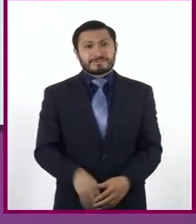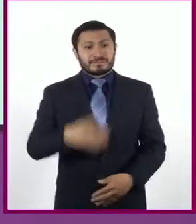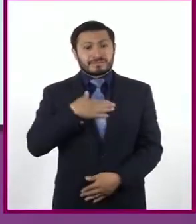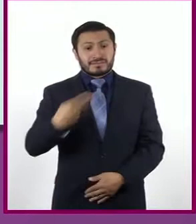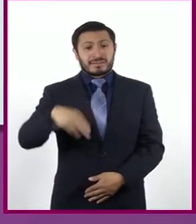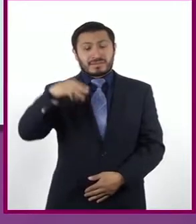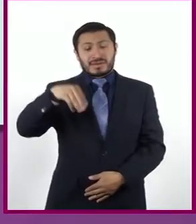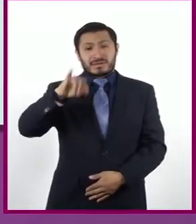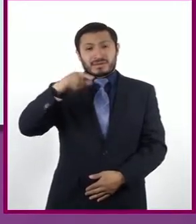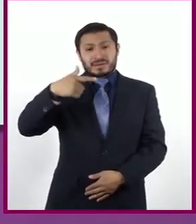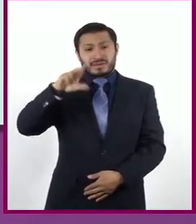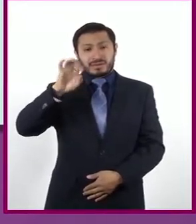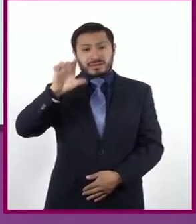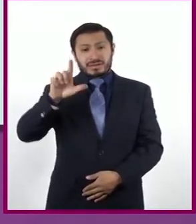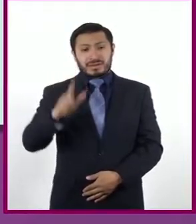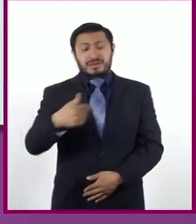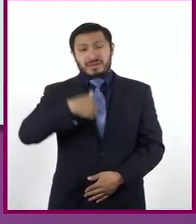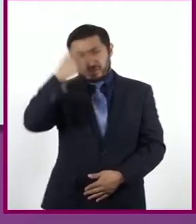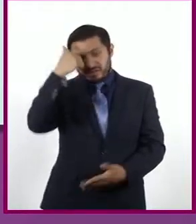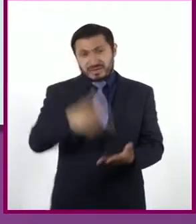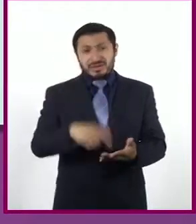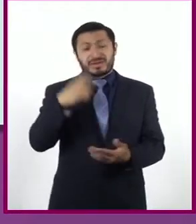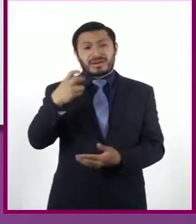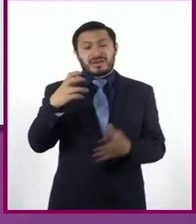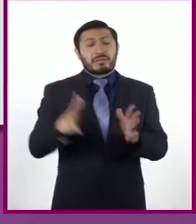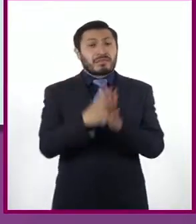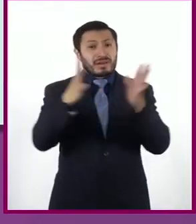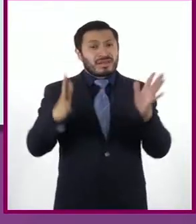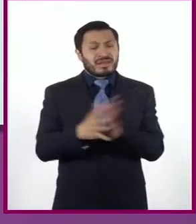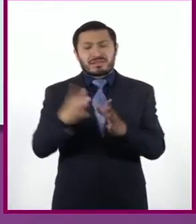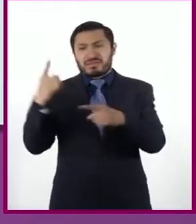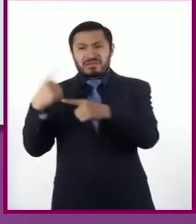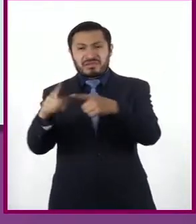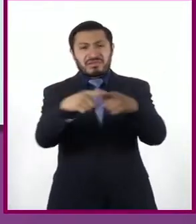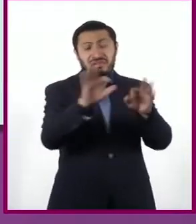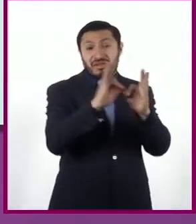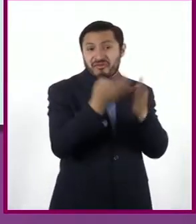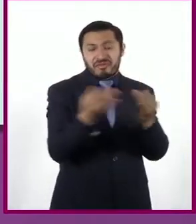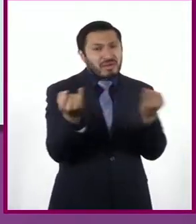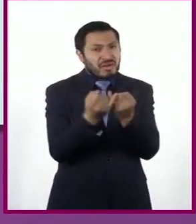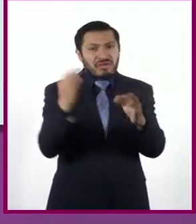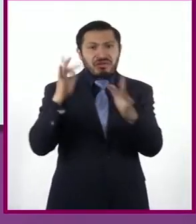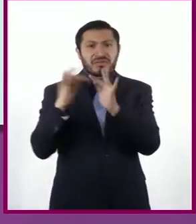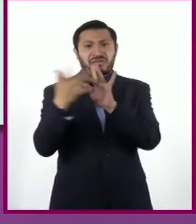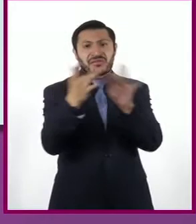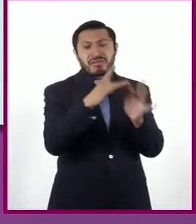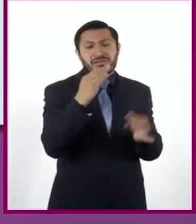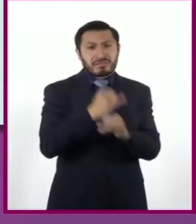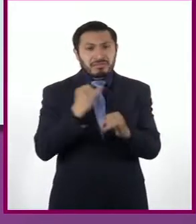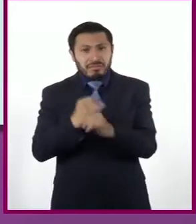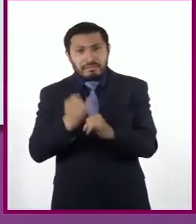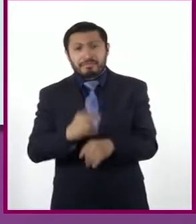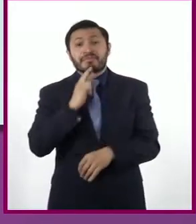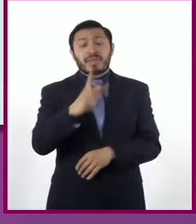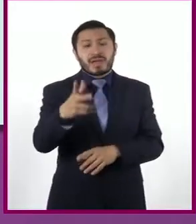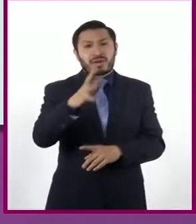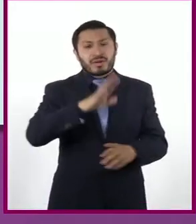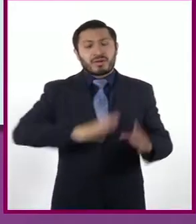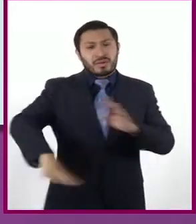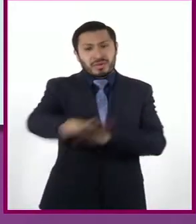Miguel. Ciudadanía para mí es participar por todos los medios, incluyendo redes sociales, para mejorar el lugar donde